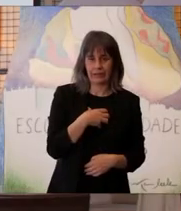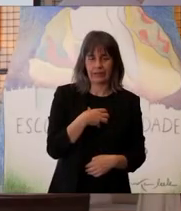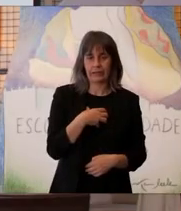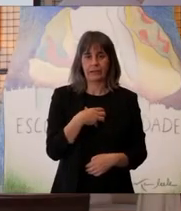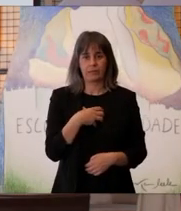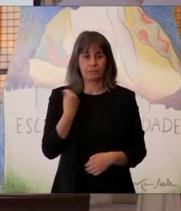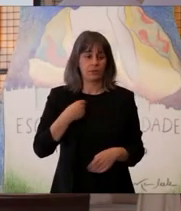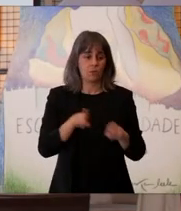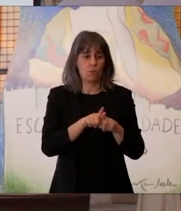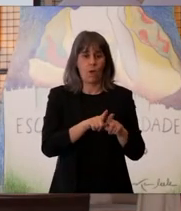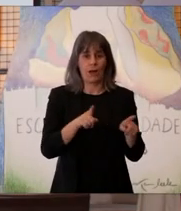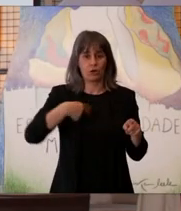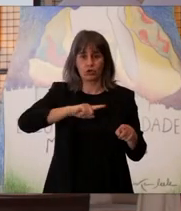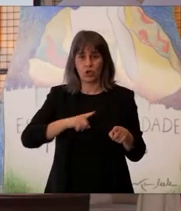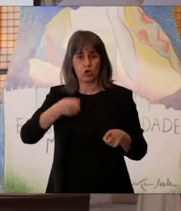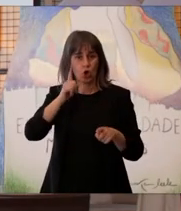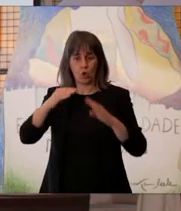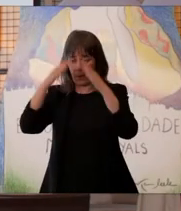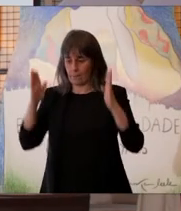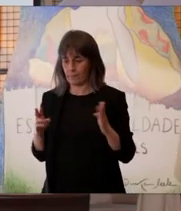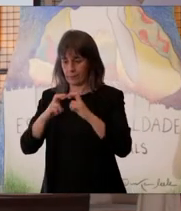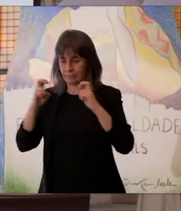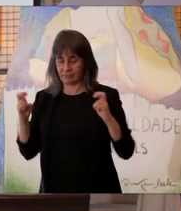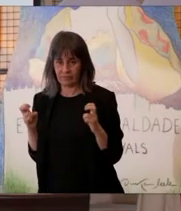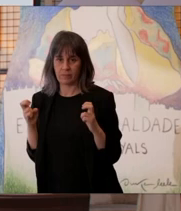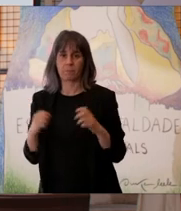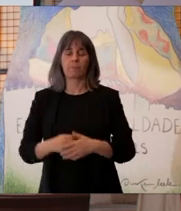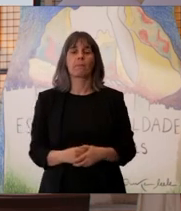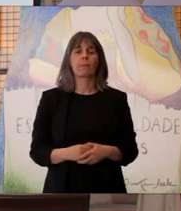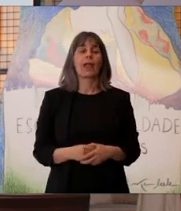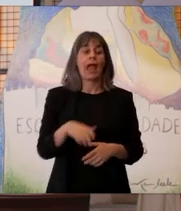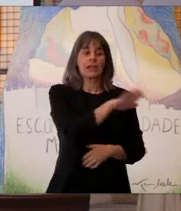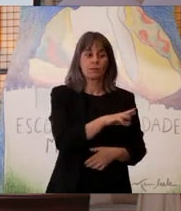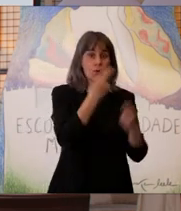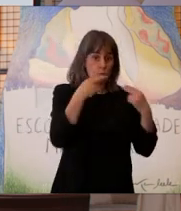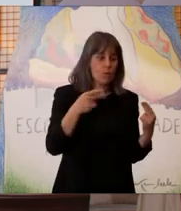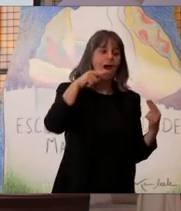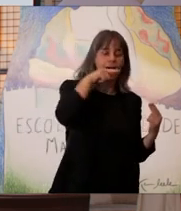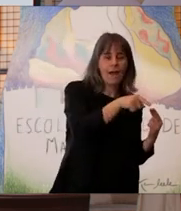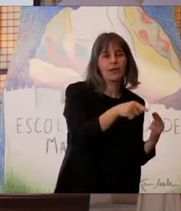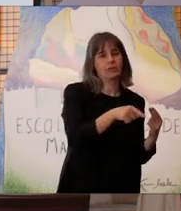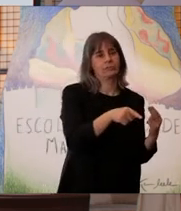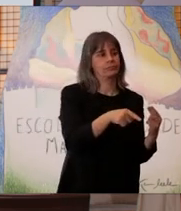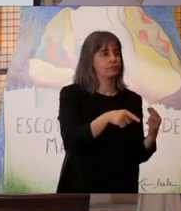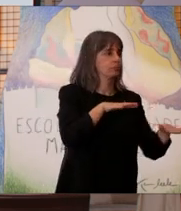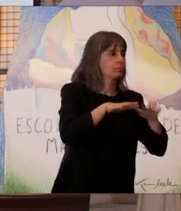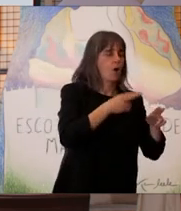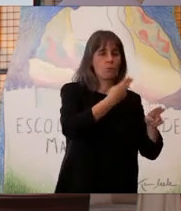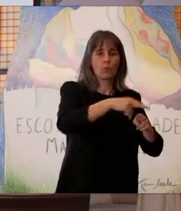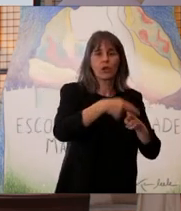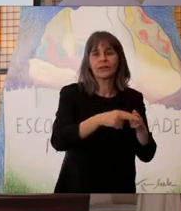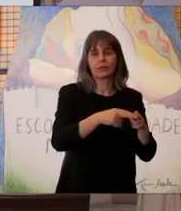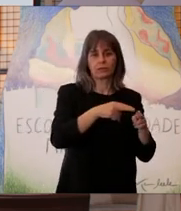alguna manera desterradas del espacio público el espacio público es el que permiten la acción política y es el que permite el acceso